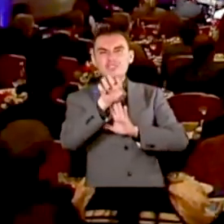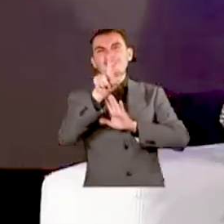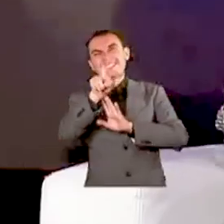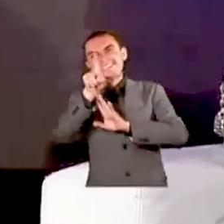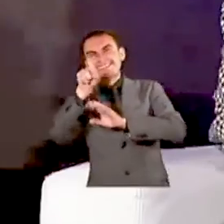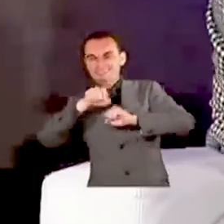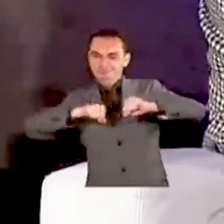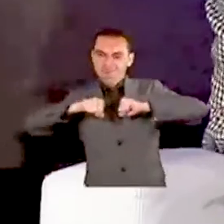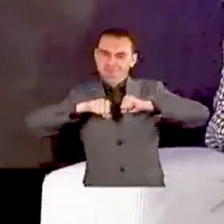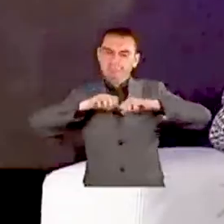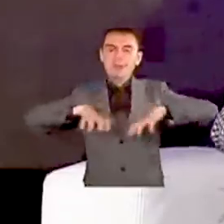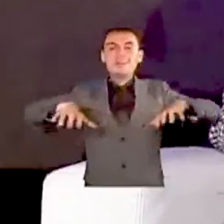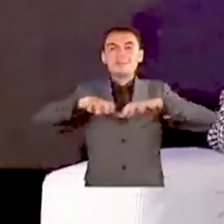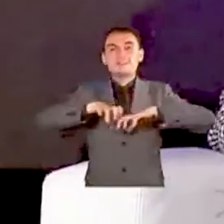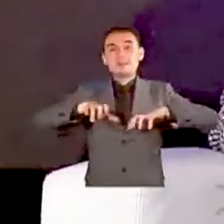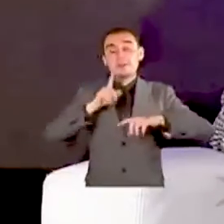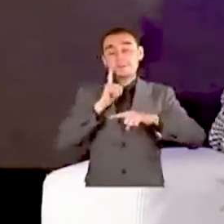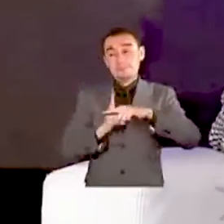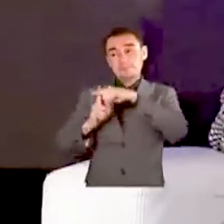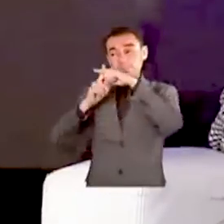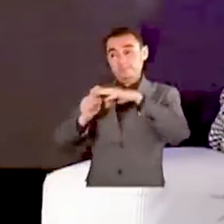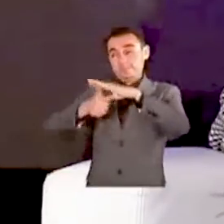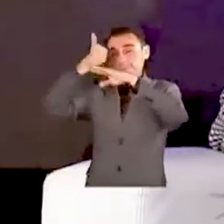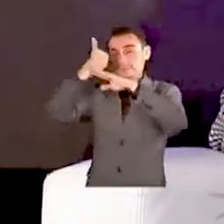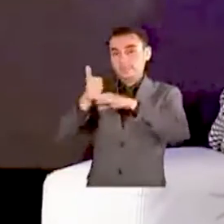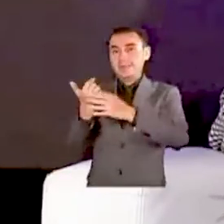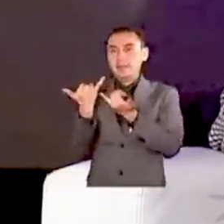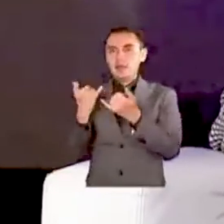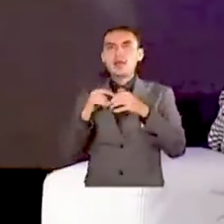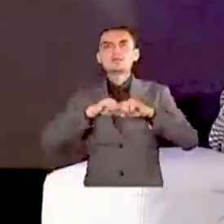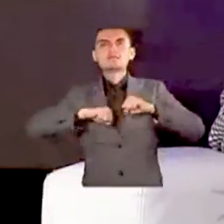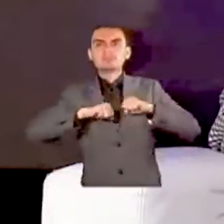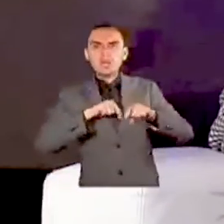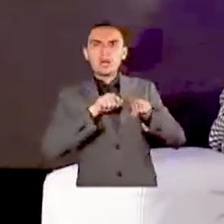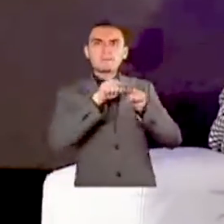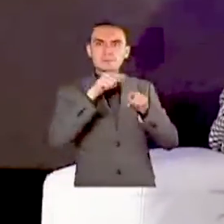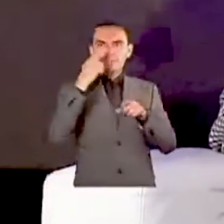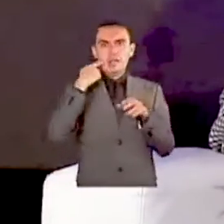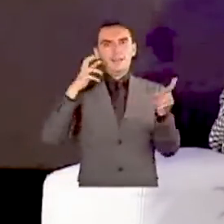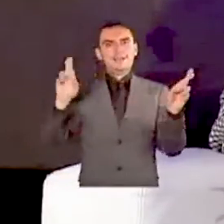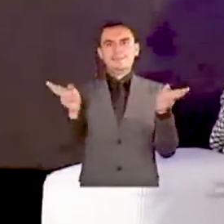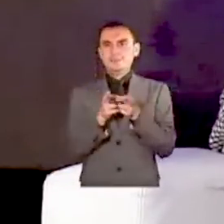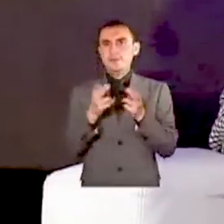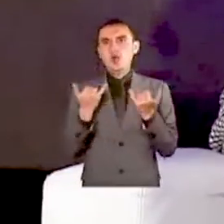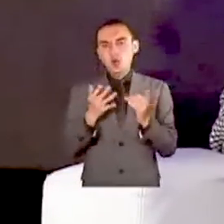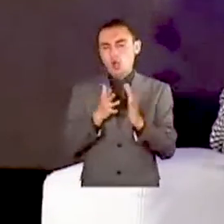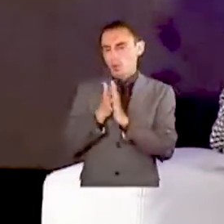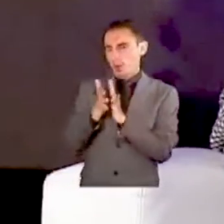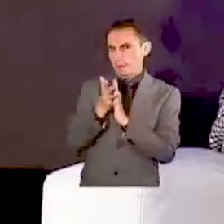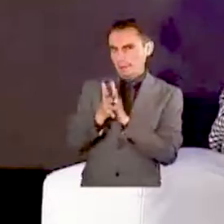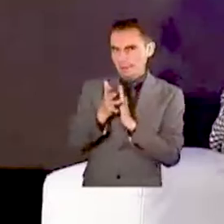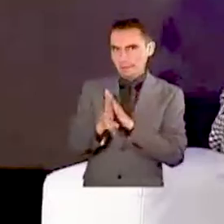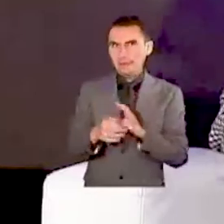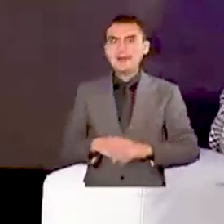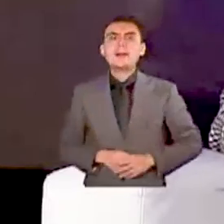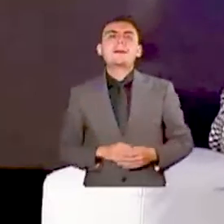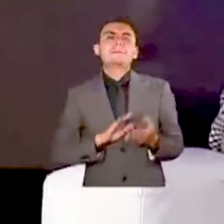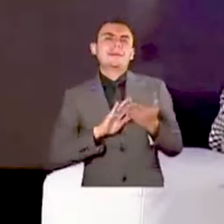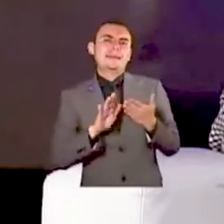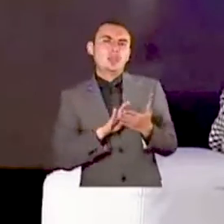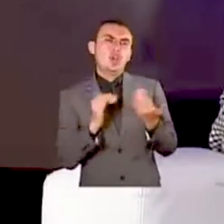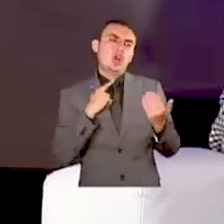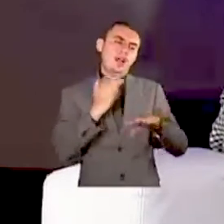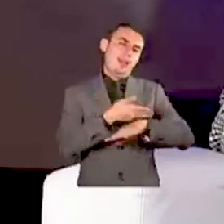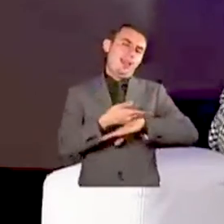14.966 actuaciones, señora Procuradora, en todo lo que muy resumidamente le estoy comentando. Les pido excusas